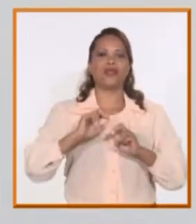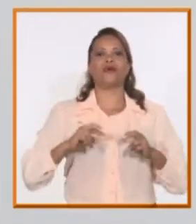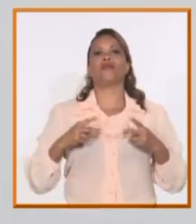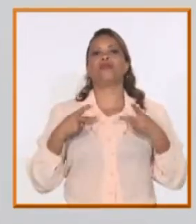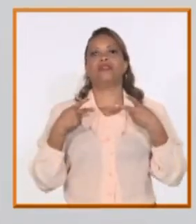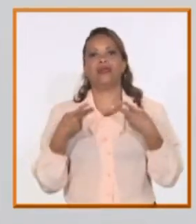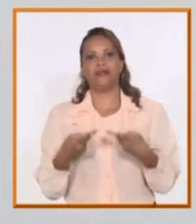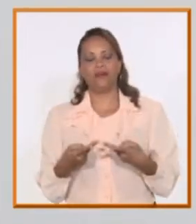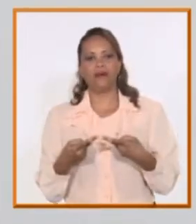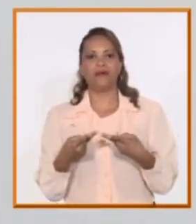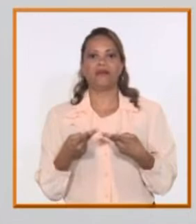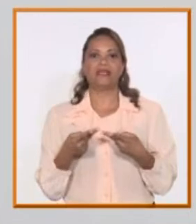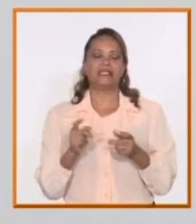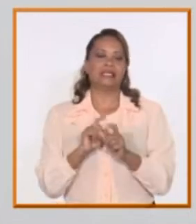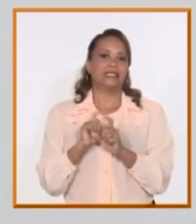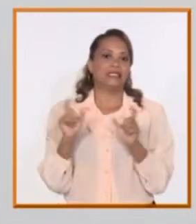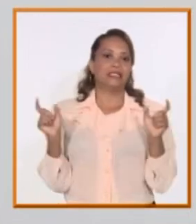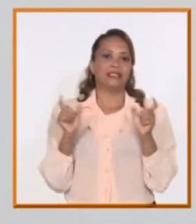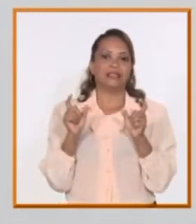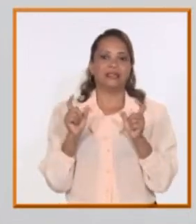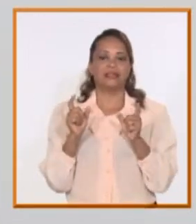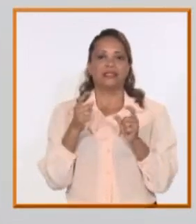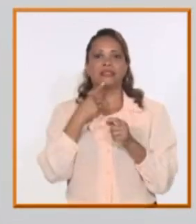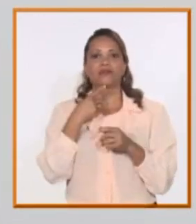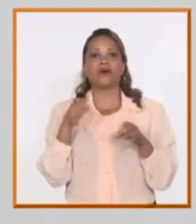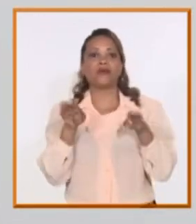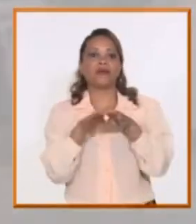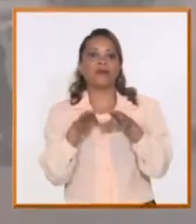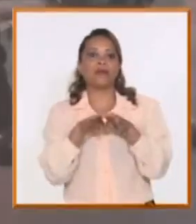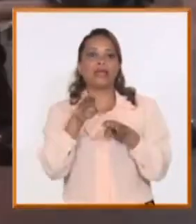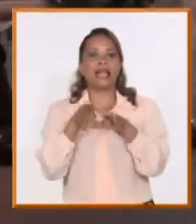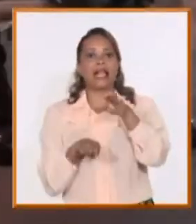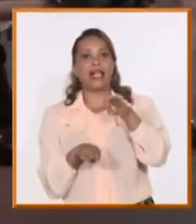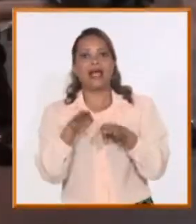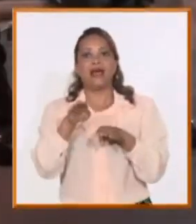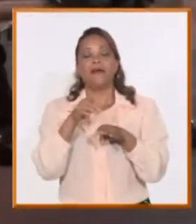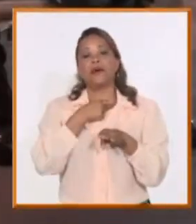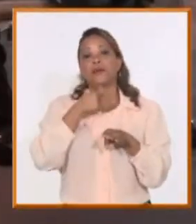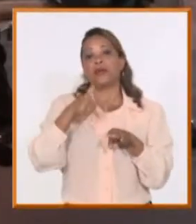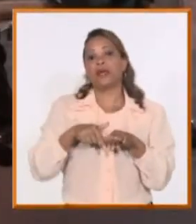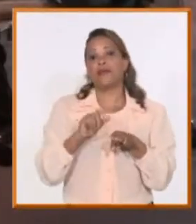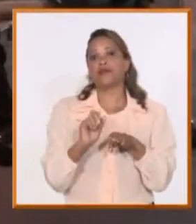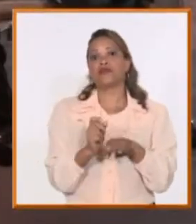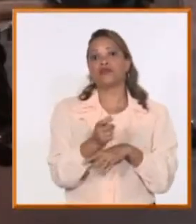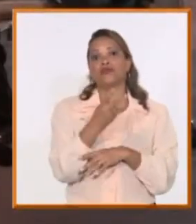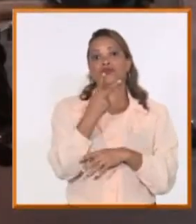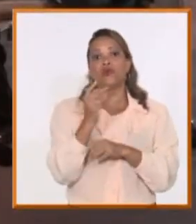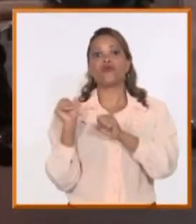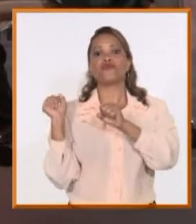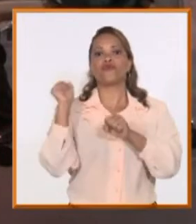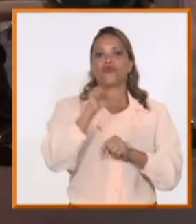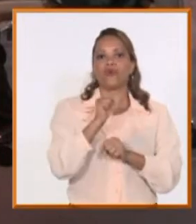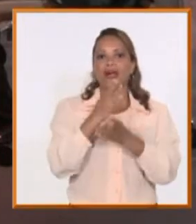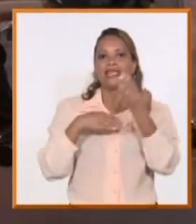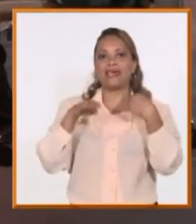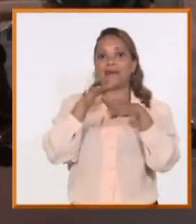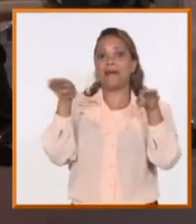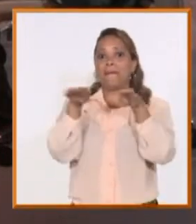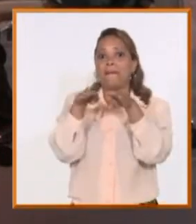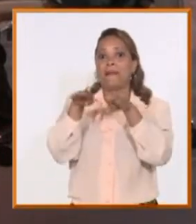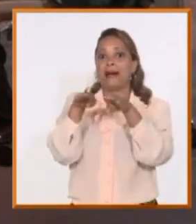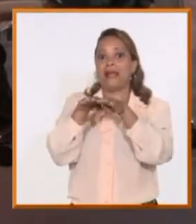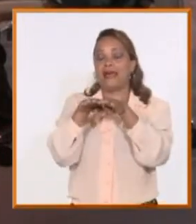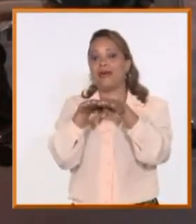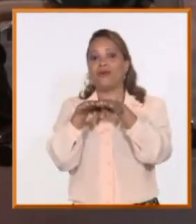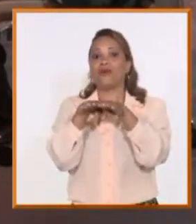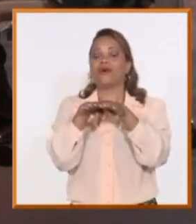porque eso, cuando hay un nivel disparejo es normal, pero cuando son dos judokas que tienen un nivel mundial muy